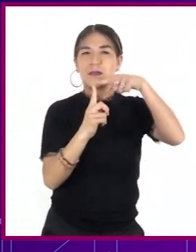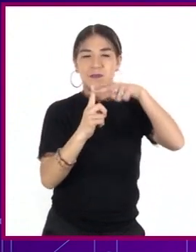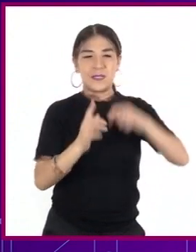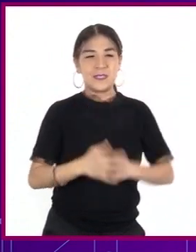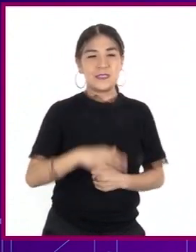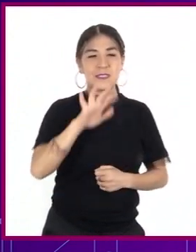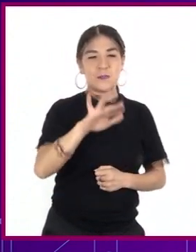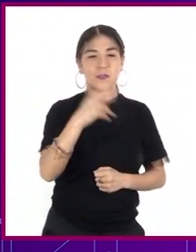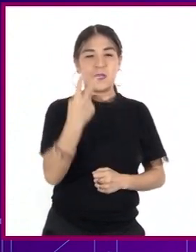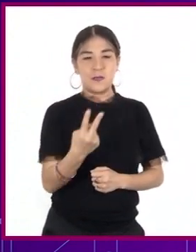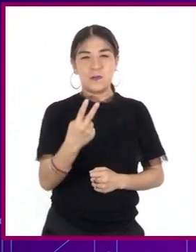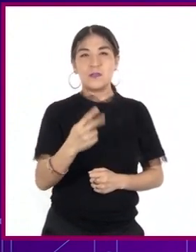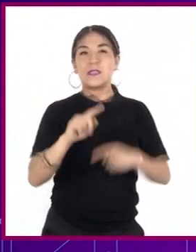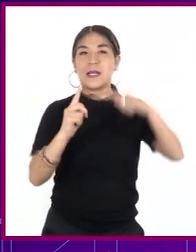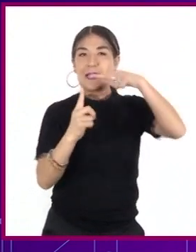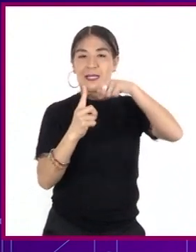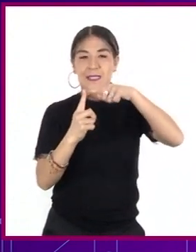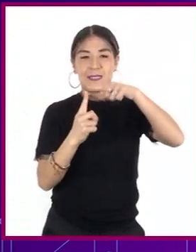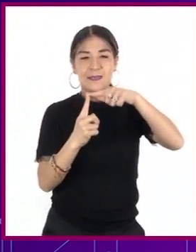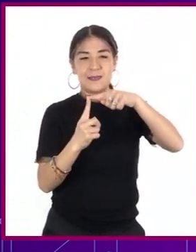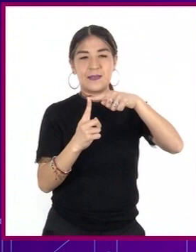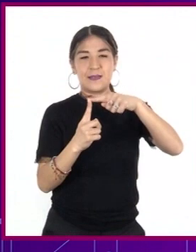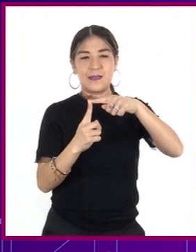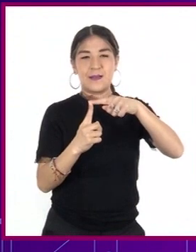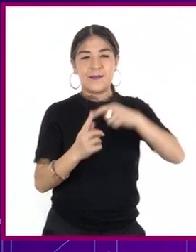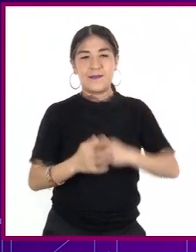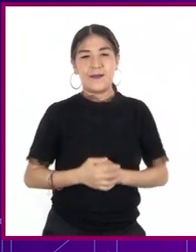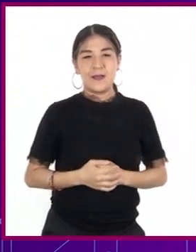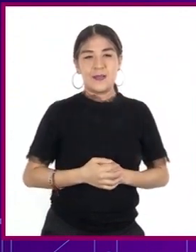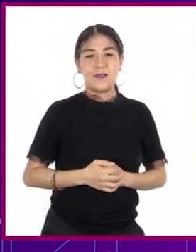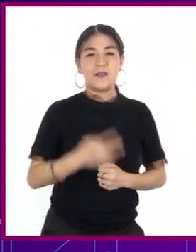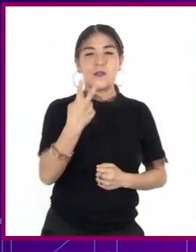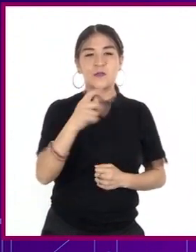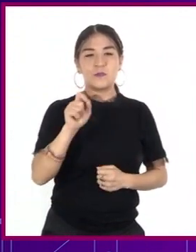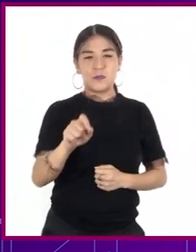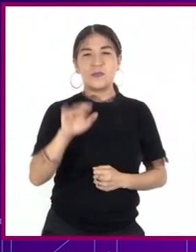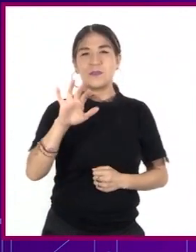entre 2.54. De esta manera se obtiene